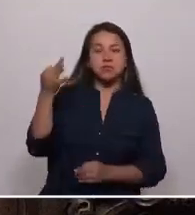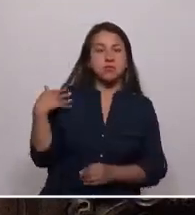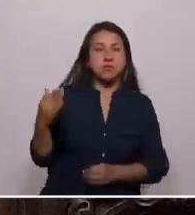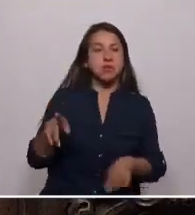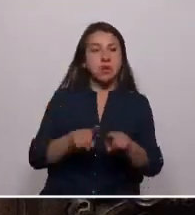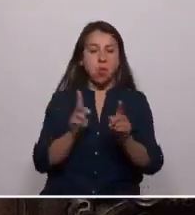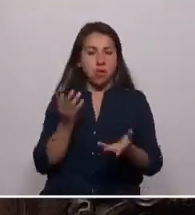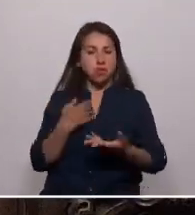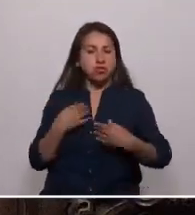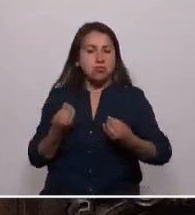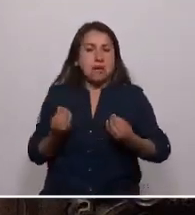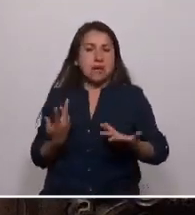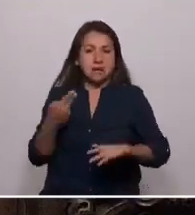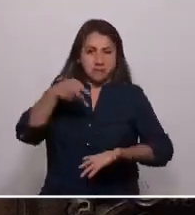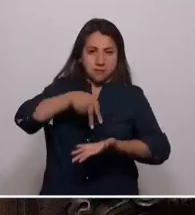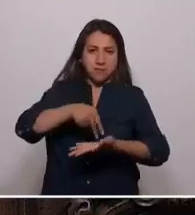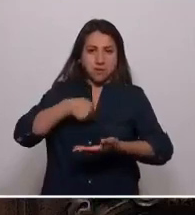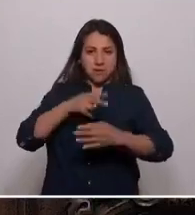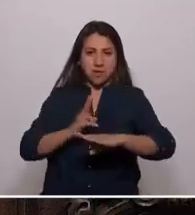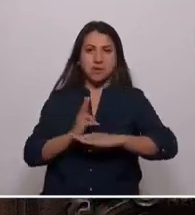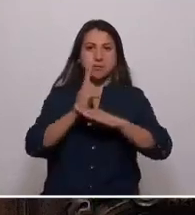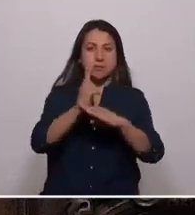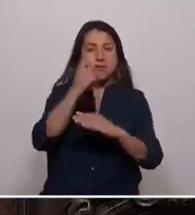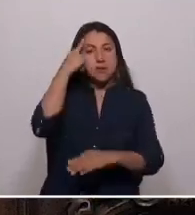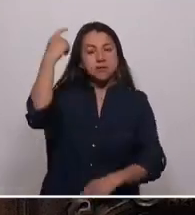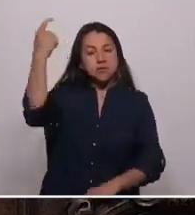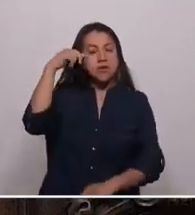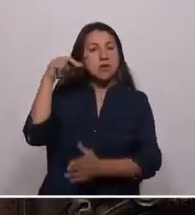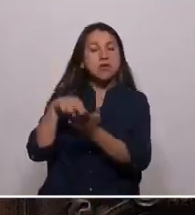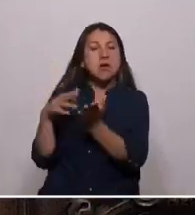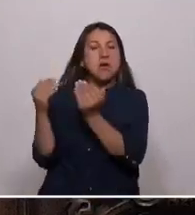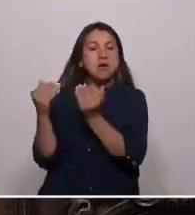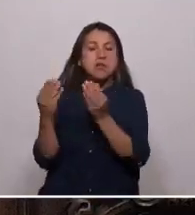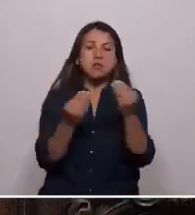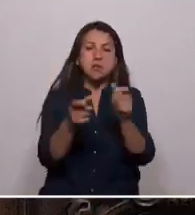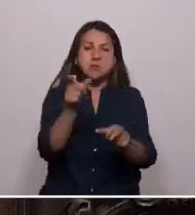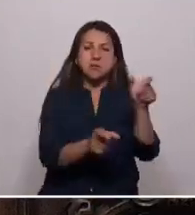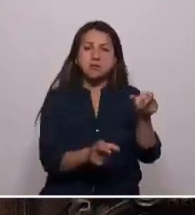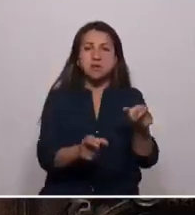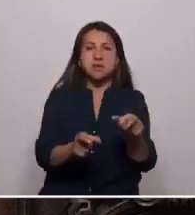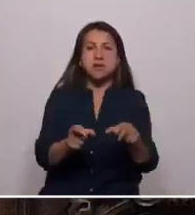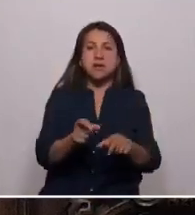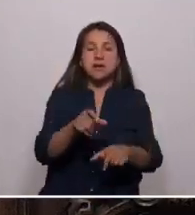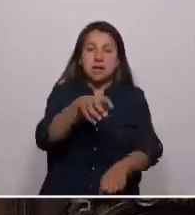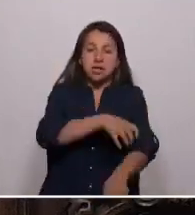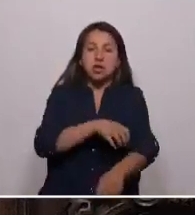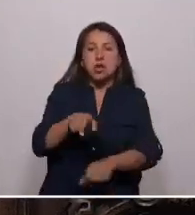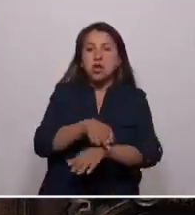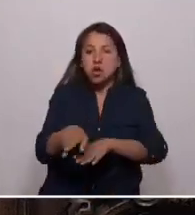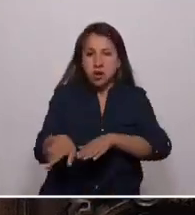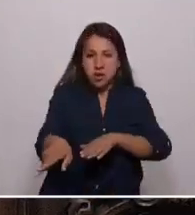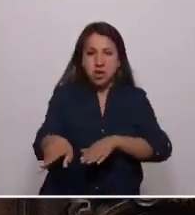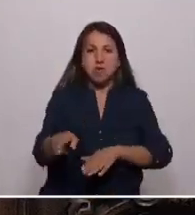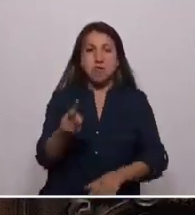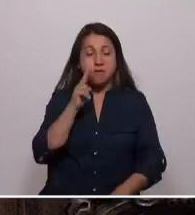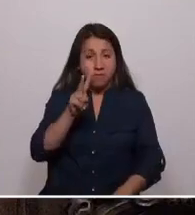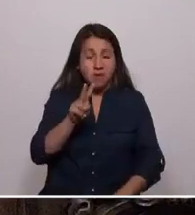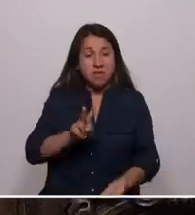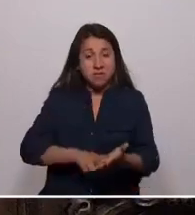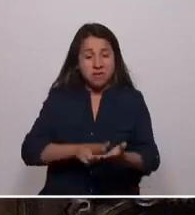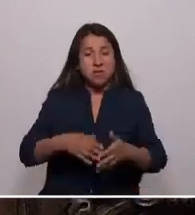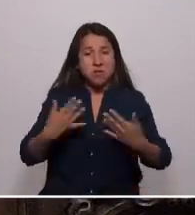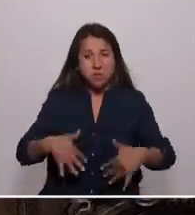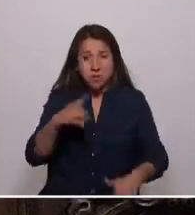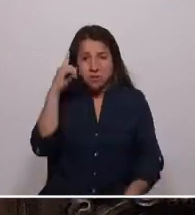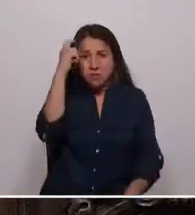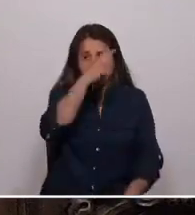acá? Yo estoy acá para representar el sueño y anhelo de miles de habitantes de la región de Los Ríos, para visibilizar la ruralidad, empujar